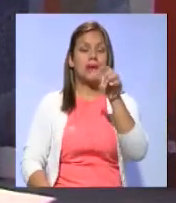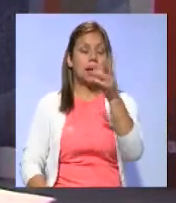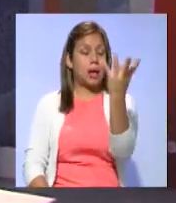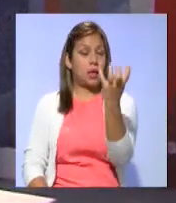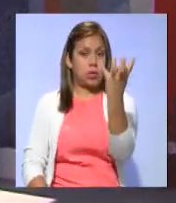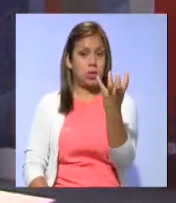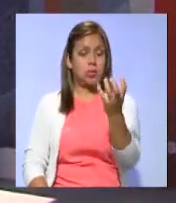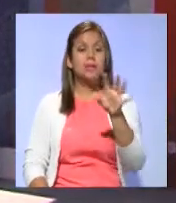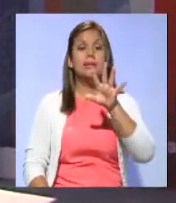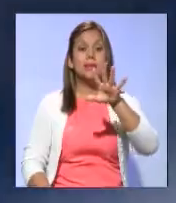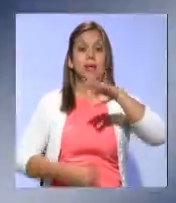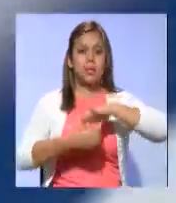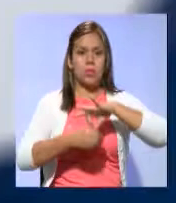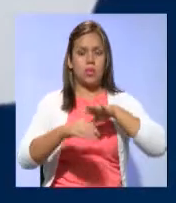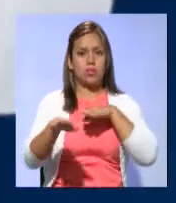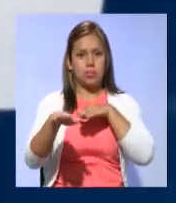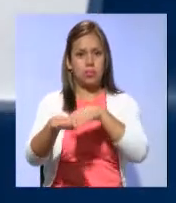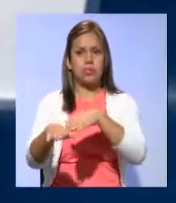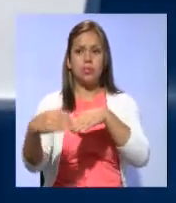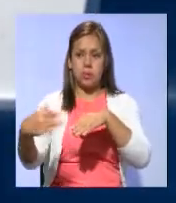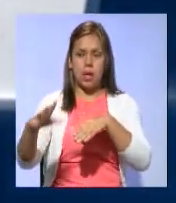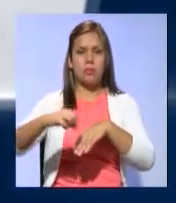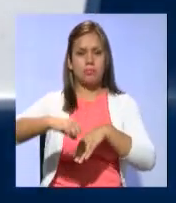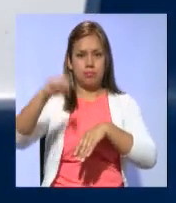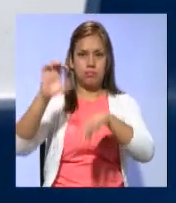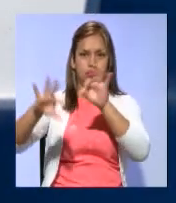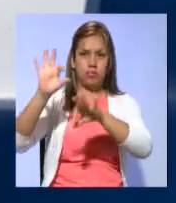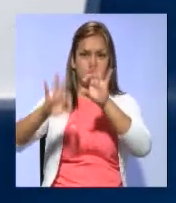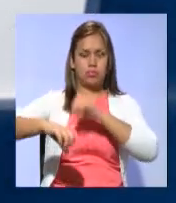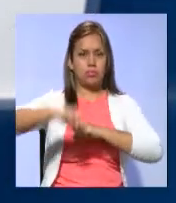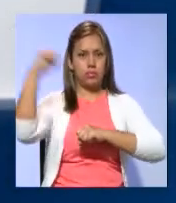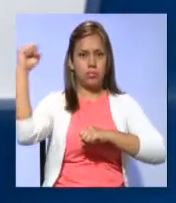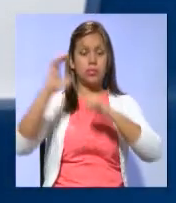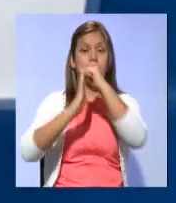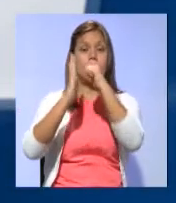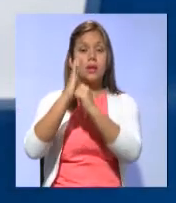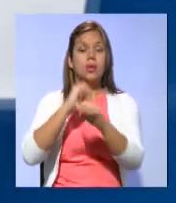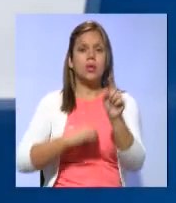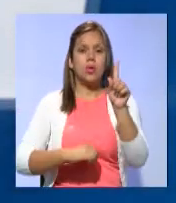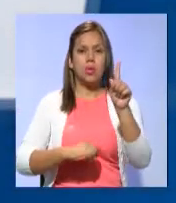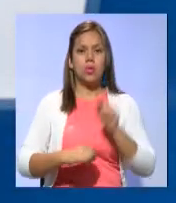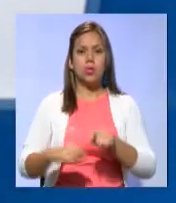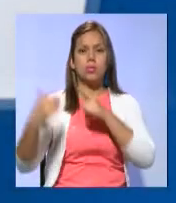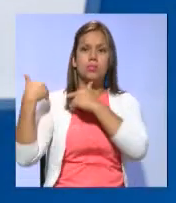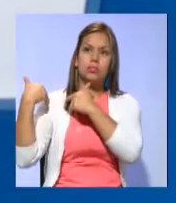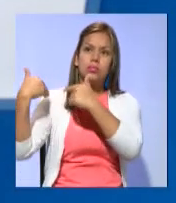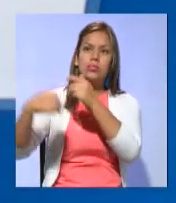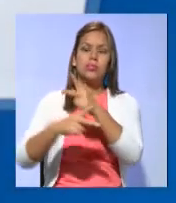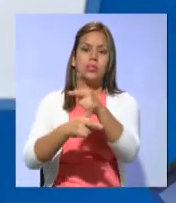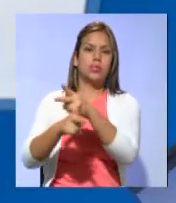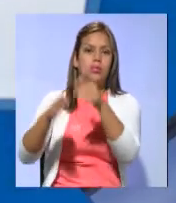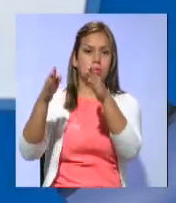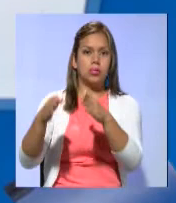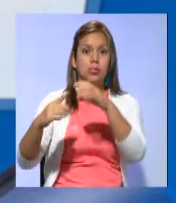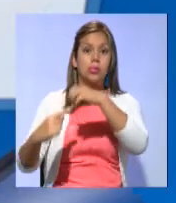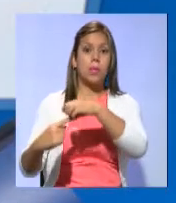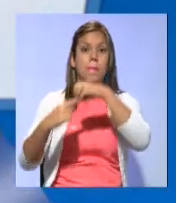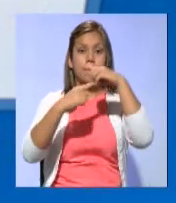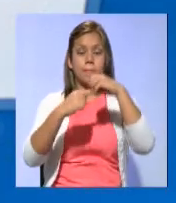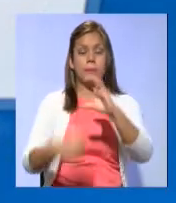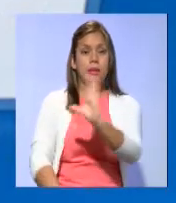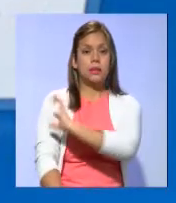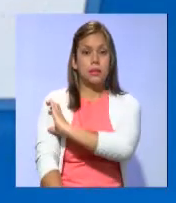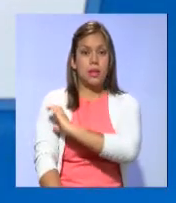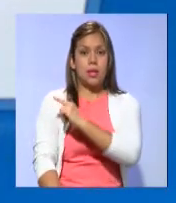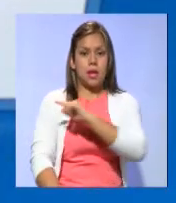con 5 votos a favor, fueron designados. Artículo 1. Designar como consejeros y consejeras principales del CNE